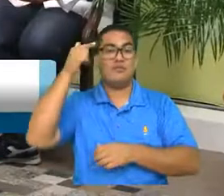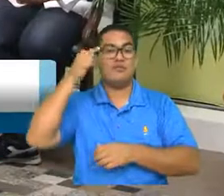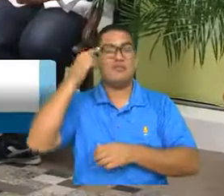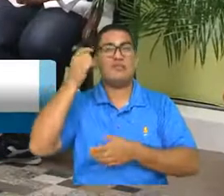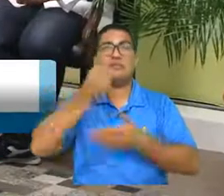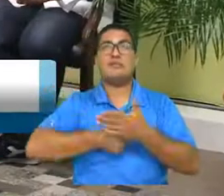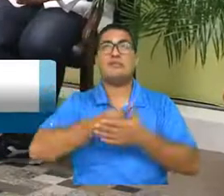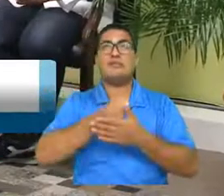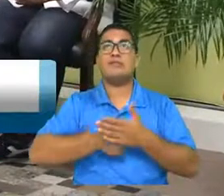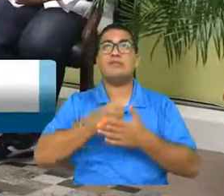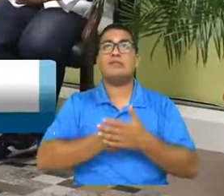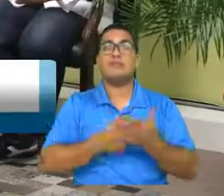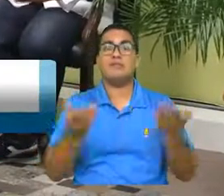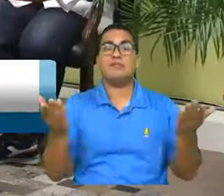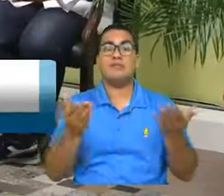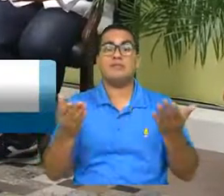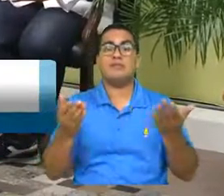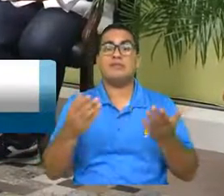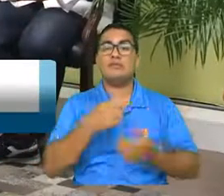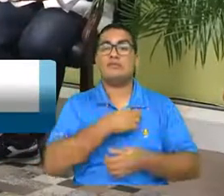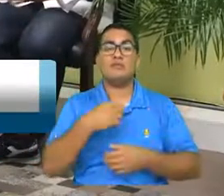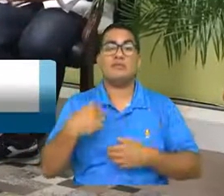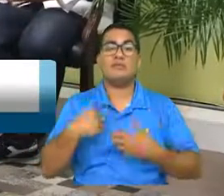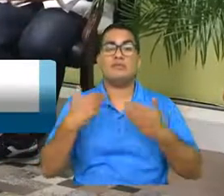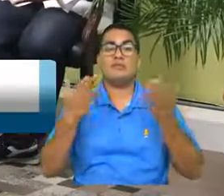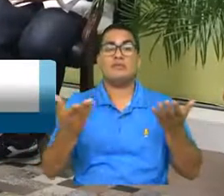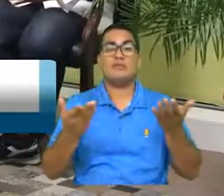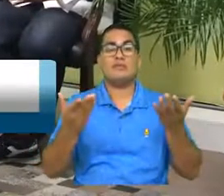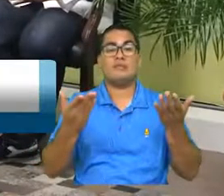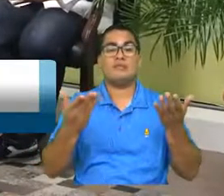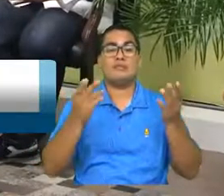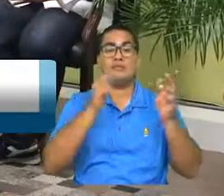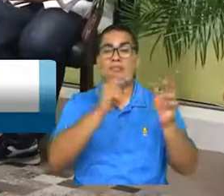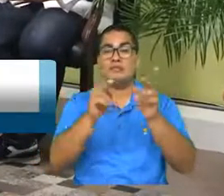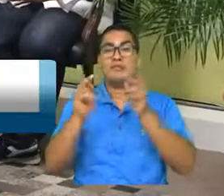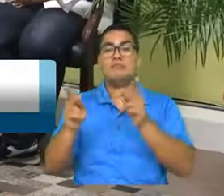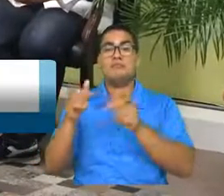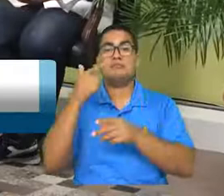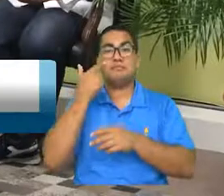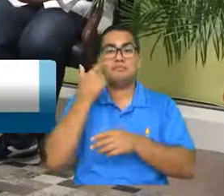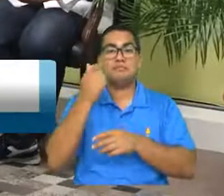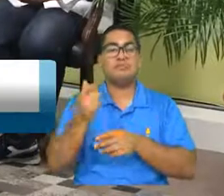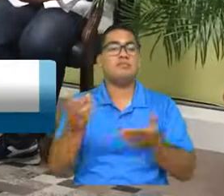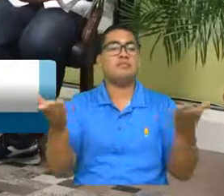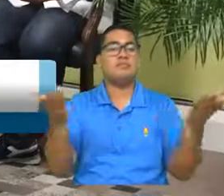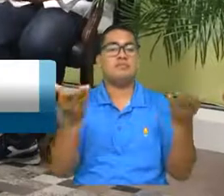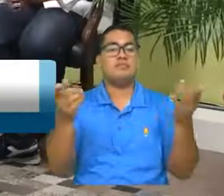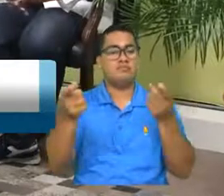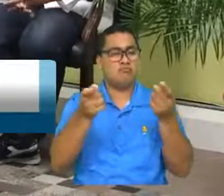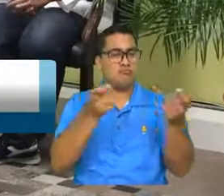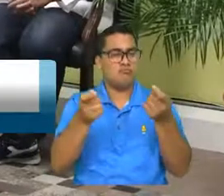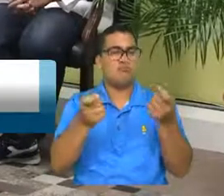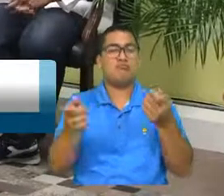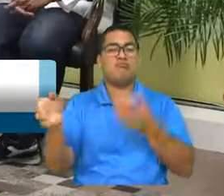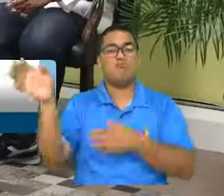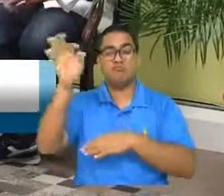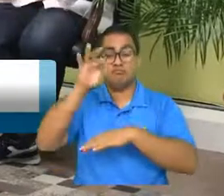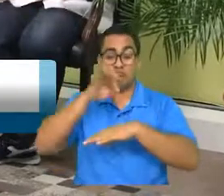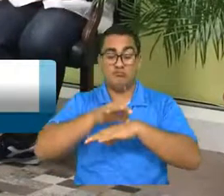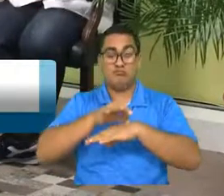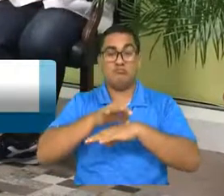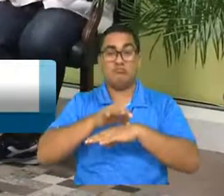ir haciendo las acciones que nosotros le denominamos acciones de control para ir reduciendo este